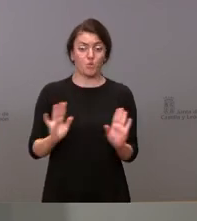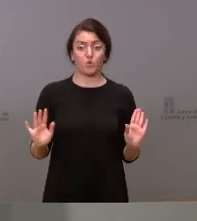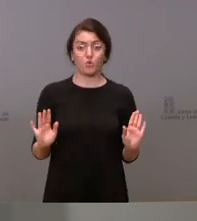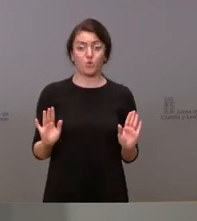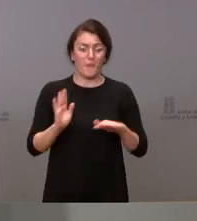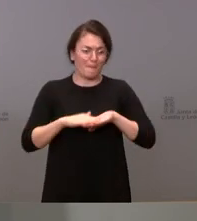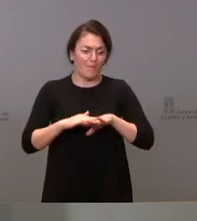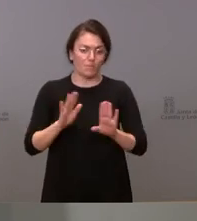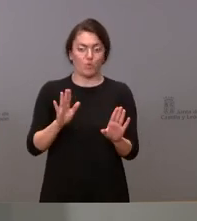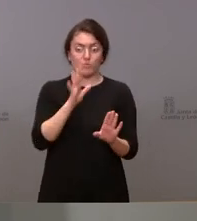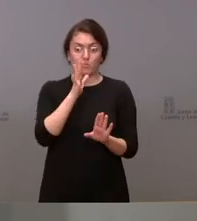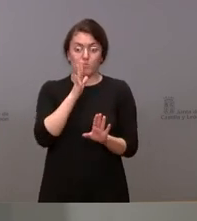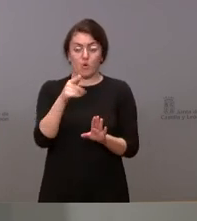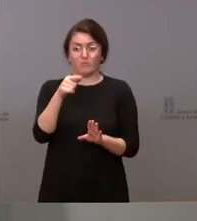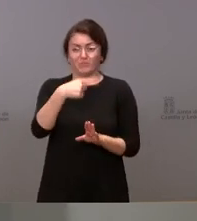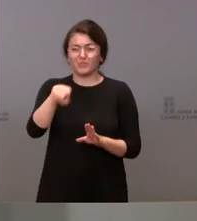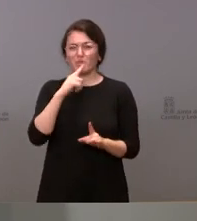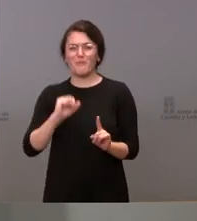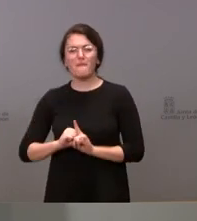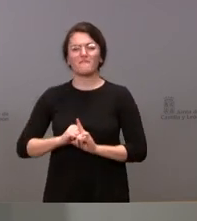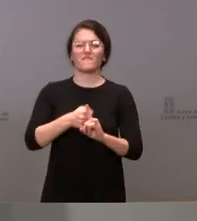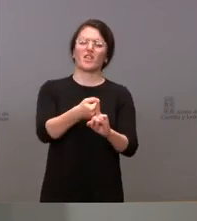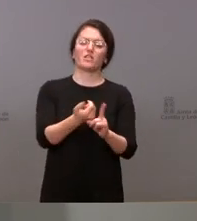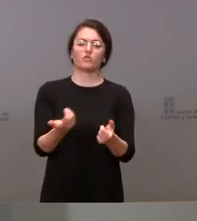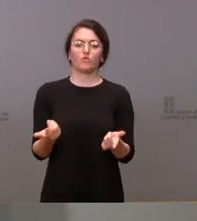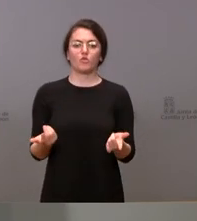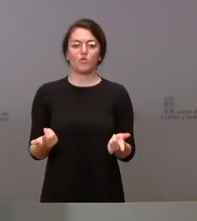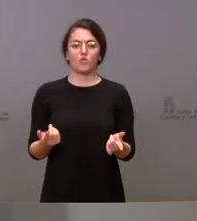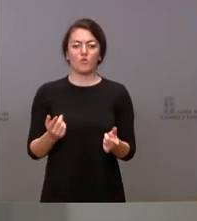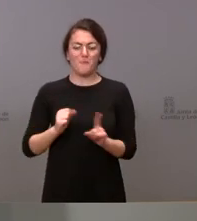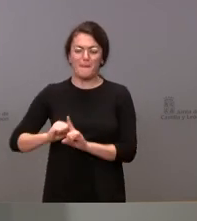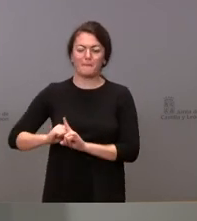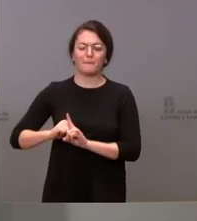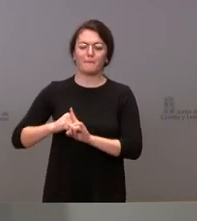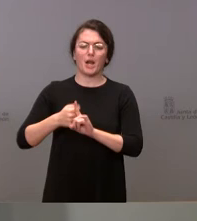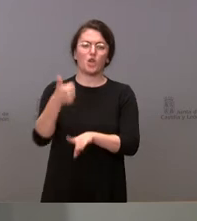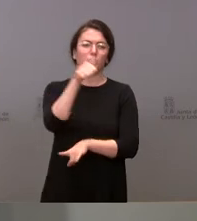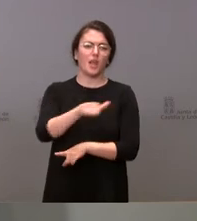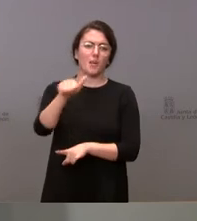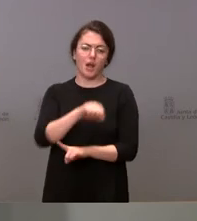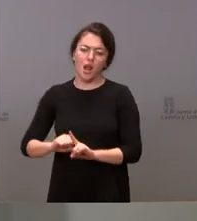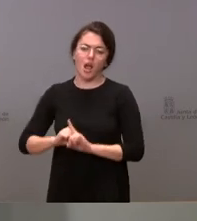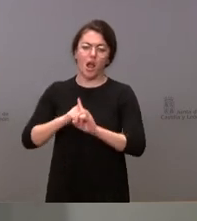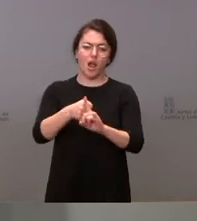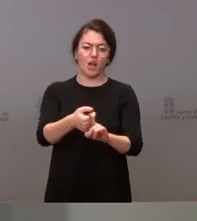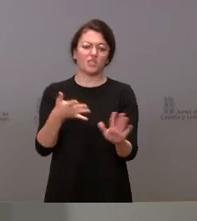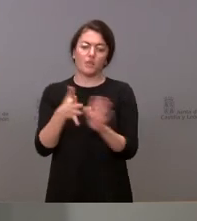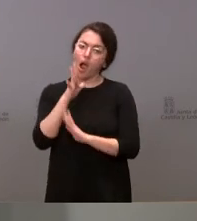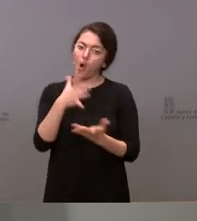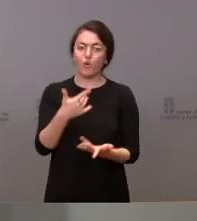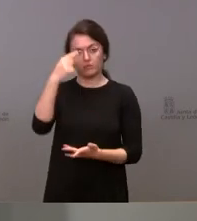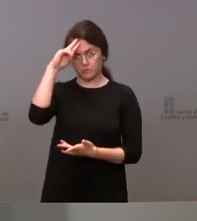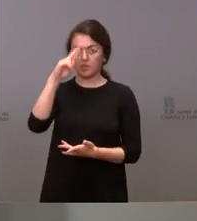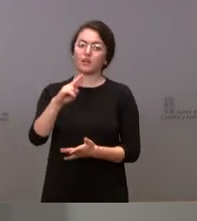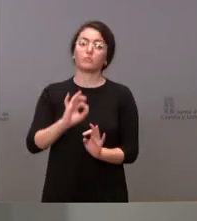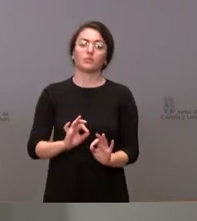que fueron sometidas a esas presiones durante semanas es respeto,